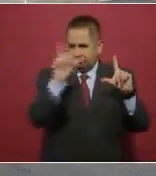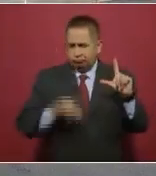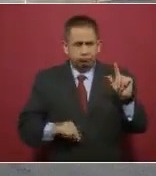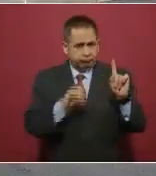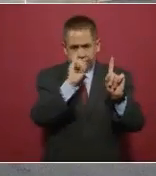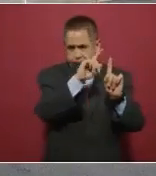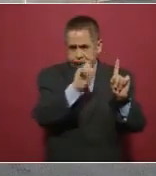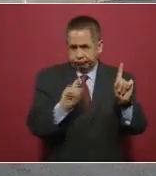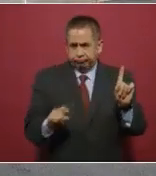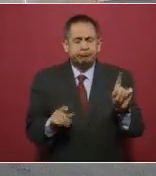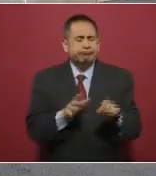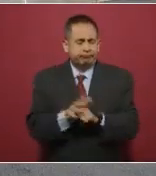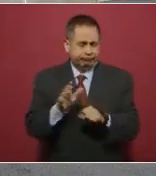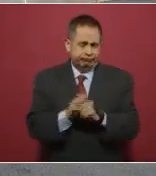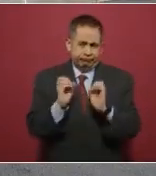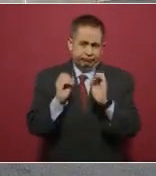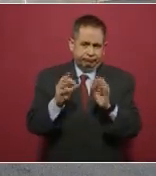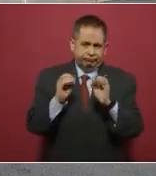La